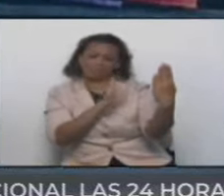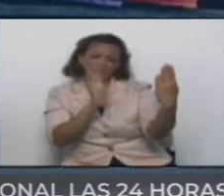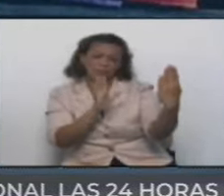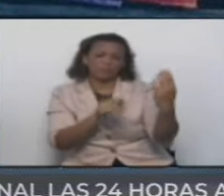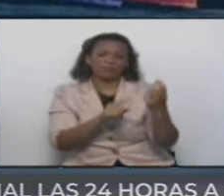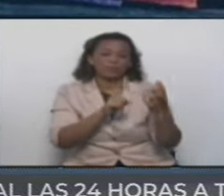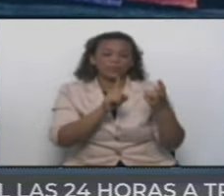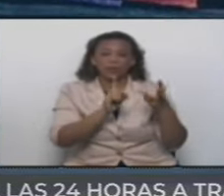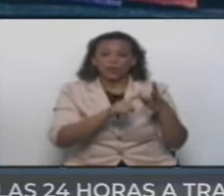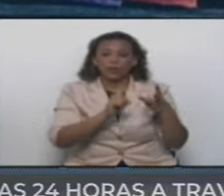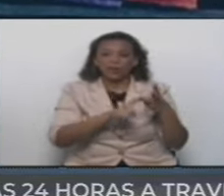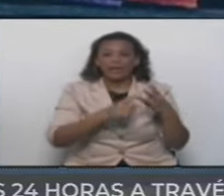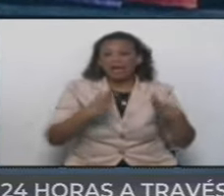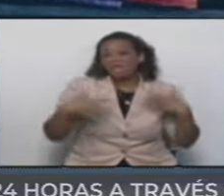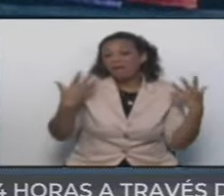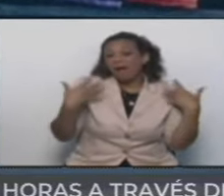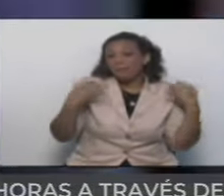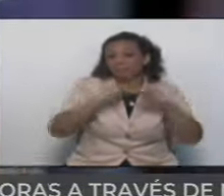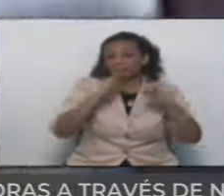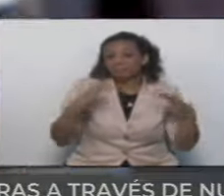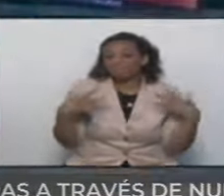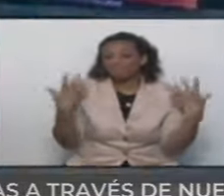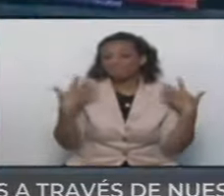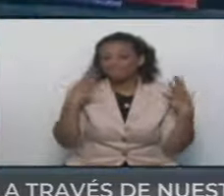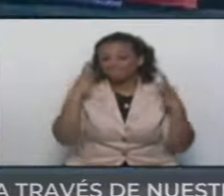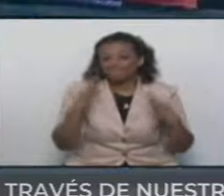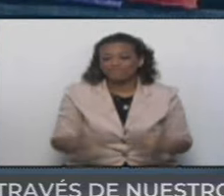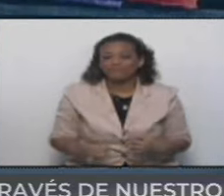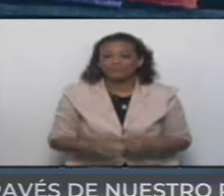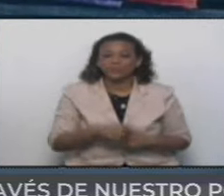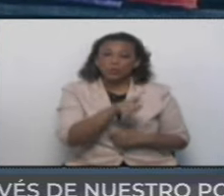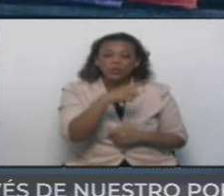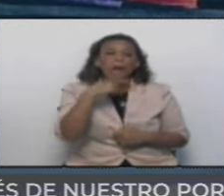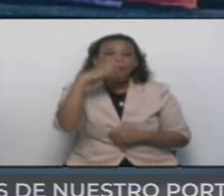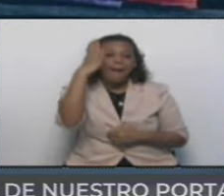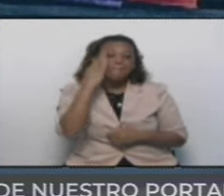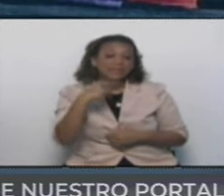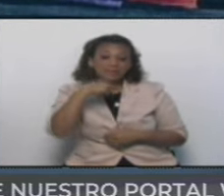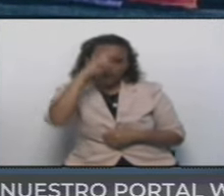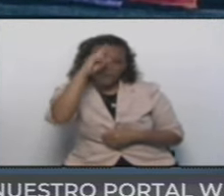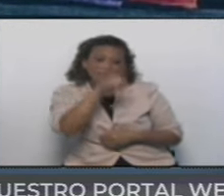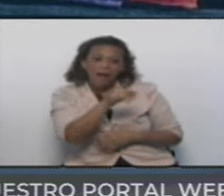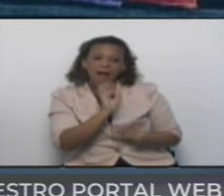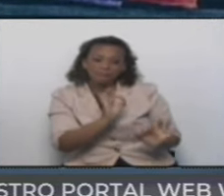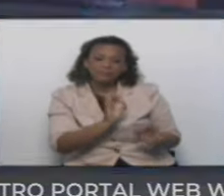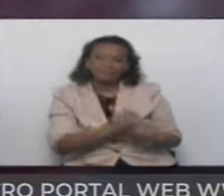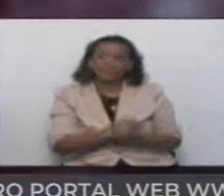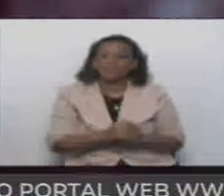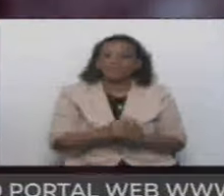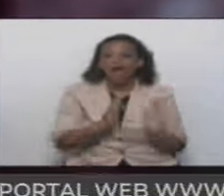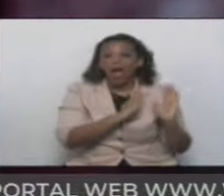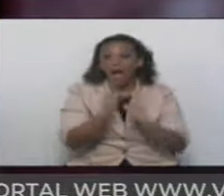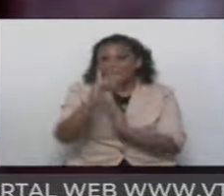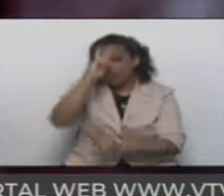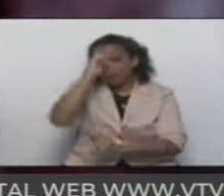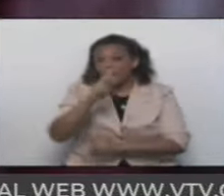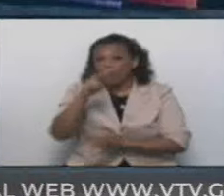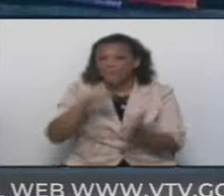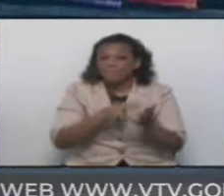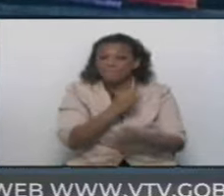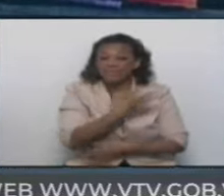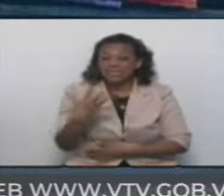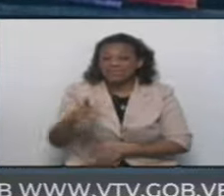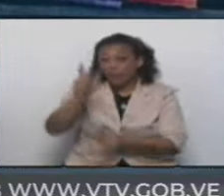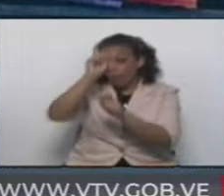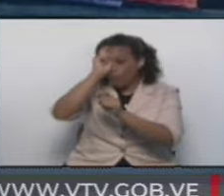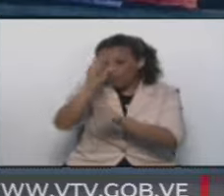Y Happy, sobre tu padre, ¿no? Por aquí tenemos la Agenda 2025, homenaje a la